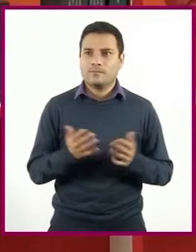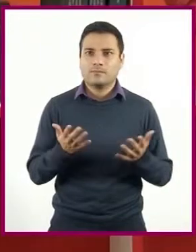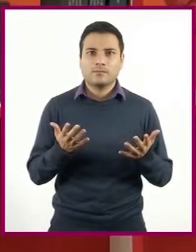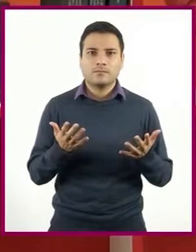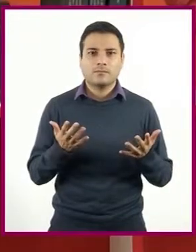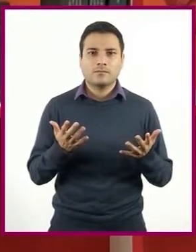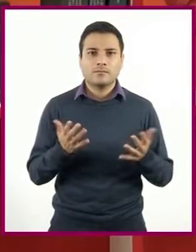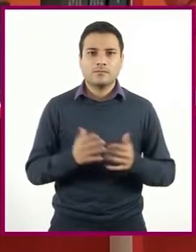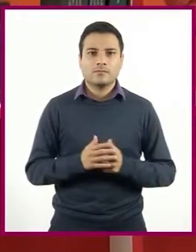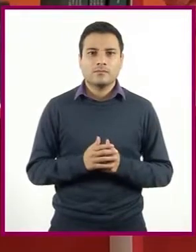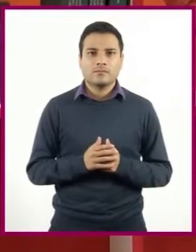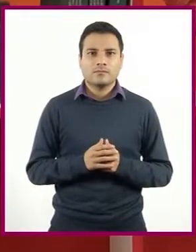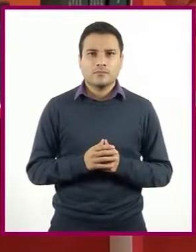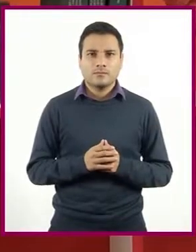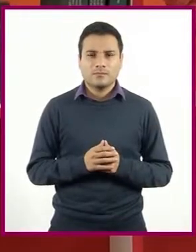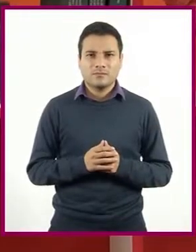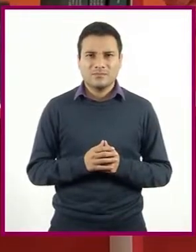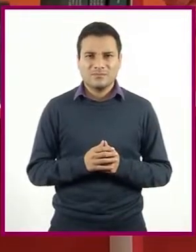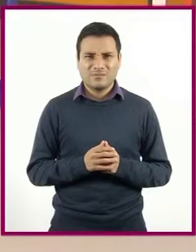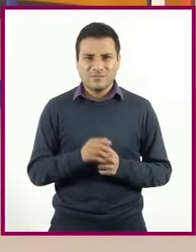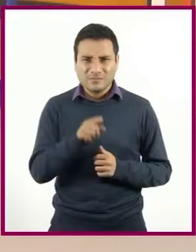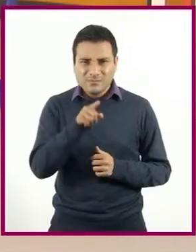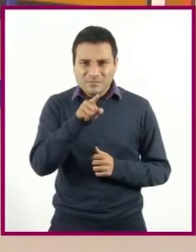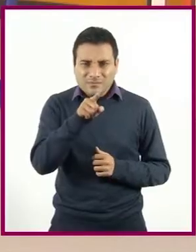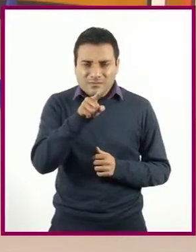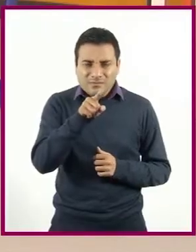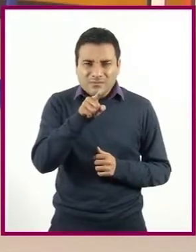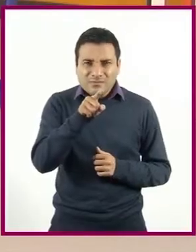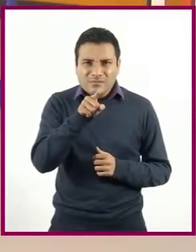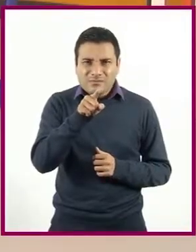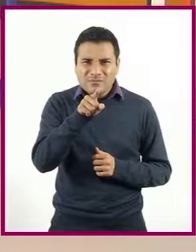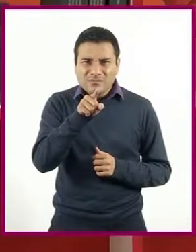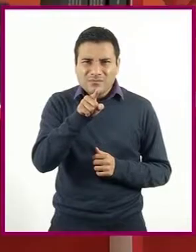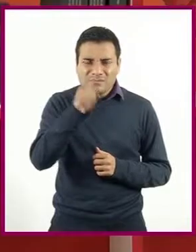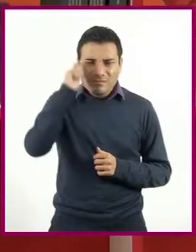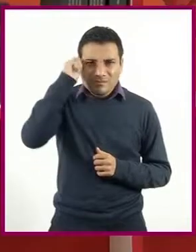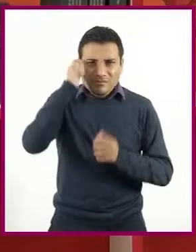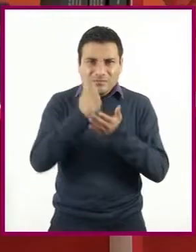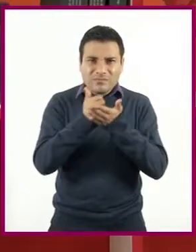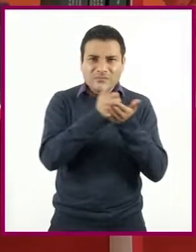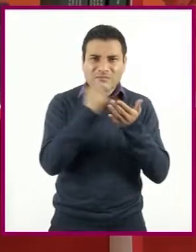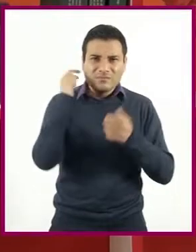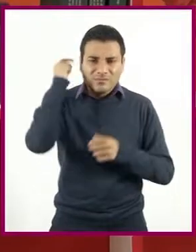Disculpe, ¿qué no es usted el asistente de Nezahualcóyotl?